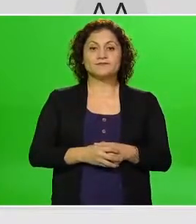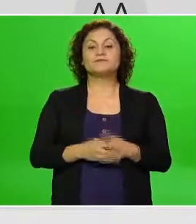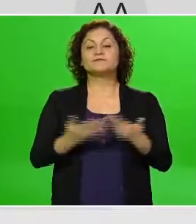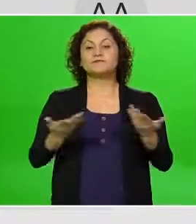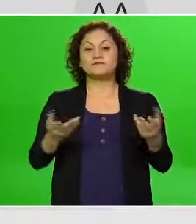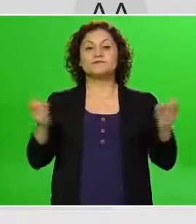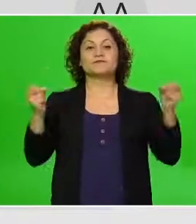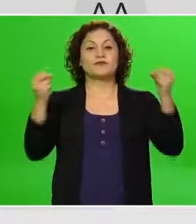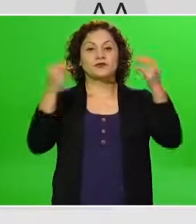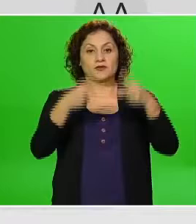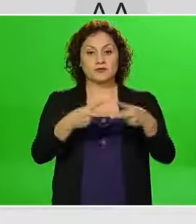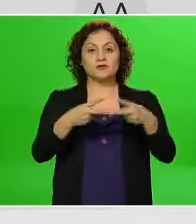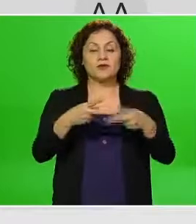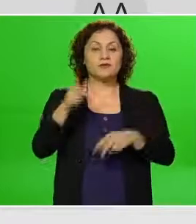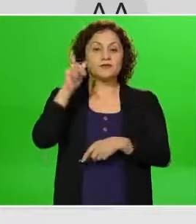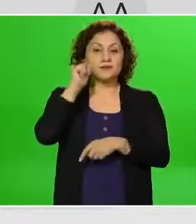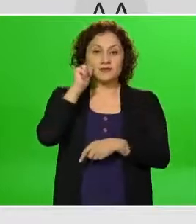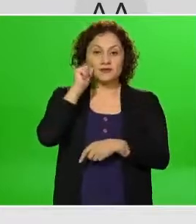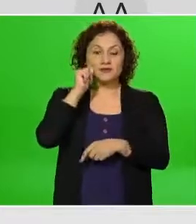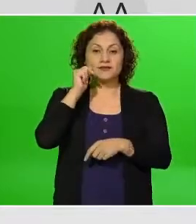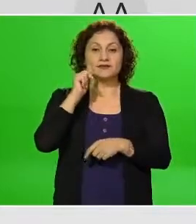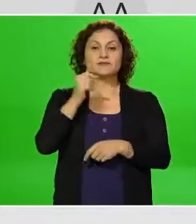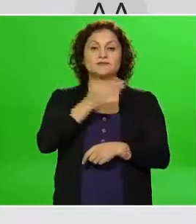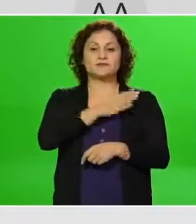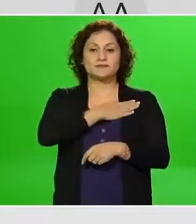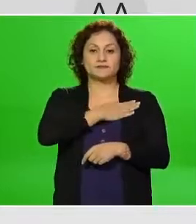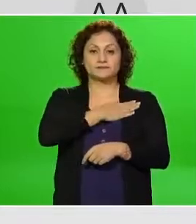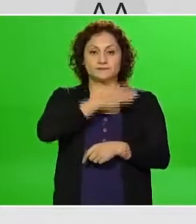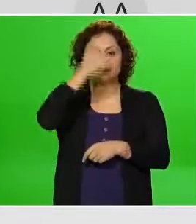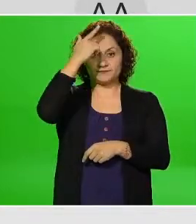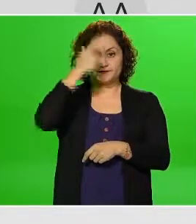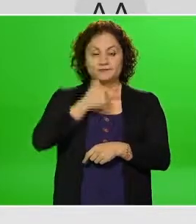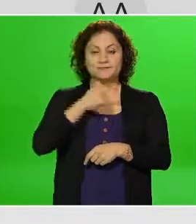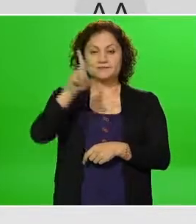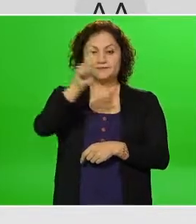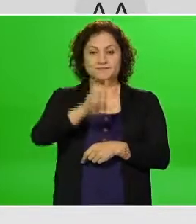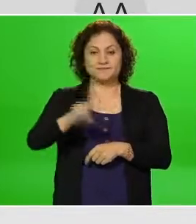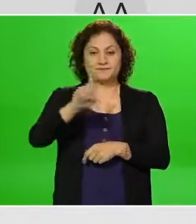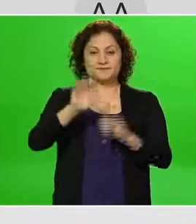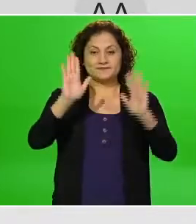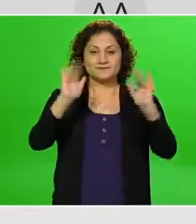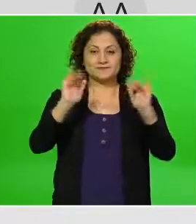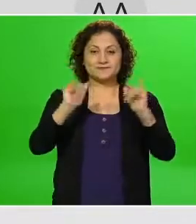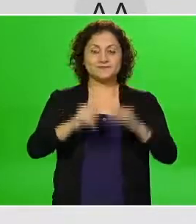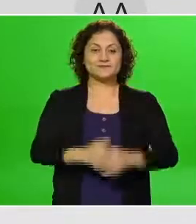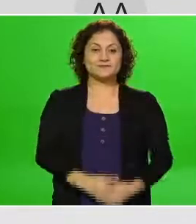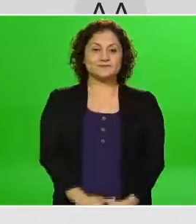escuchamos y nos vemos el día de mañana. Buena noche de domingo. Hasta luego.